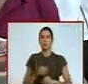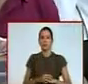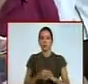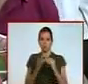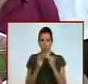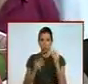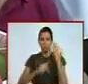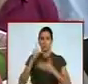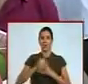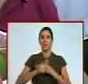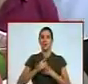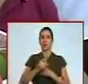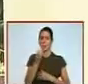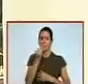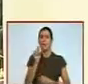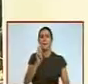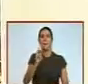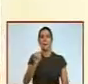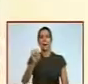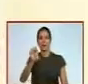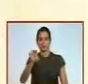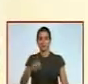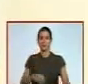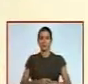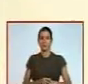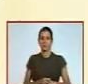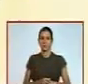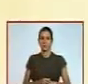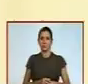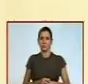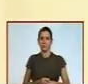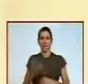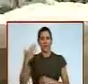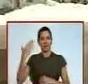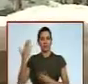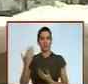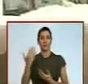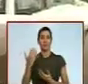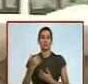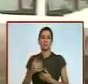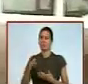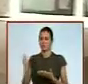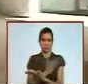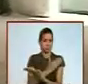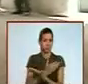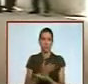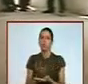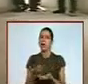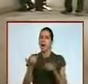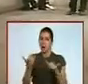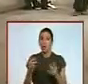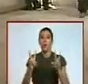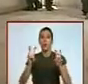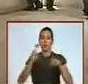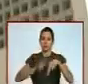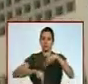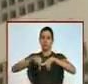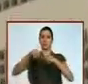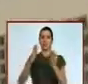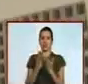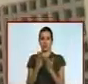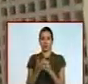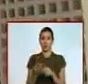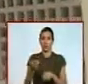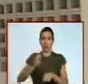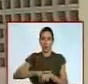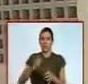el programa PAE que estamos recibiendo. La estructura que se encontraba anteriormente fue demolida. Da paso a una nueva escuela que